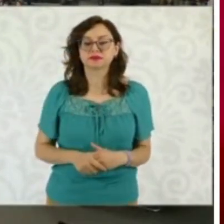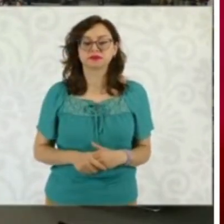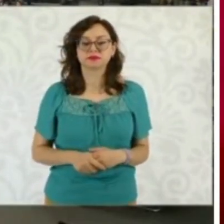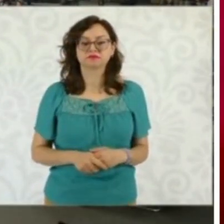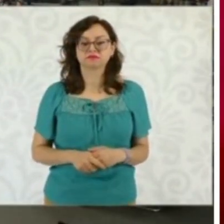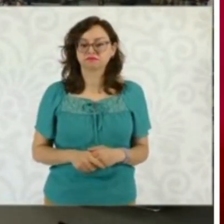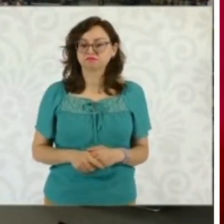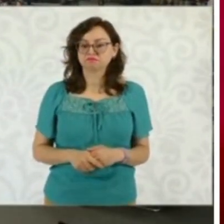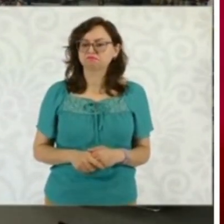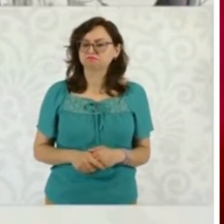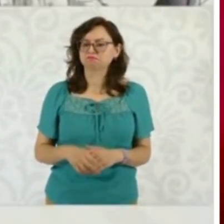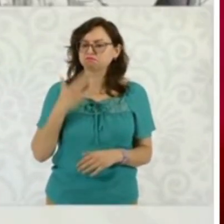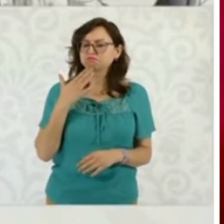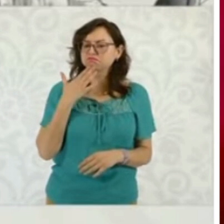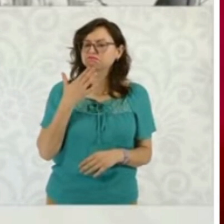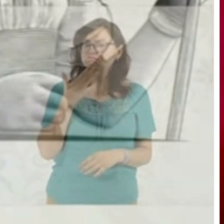Bien.